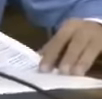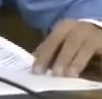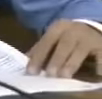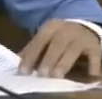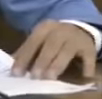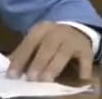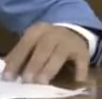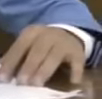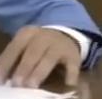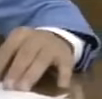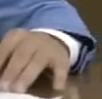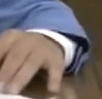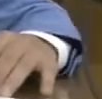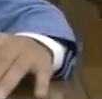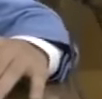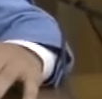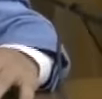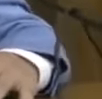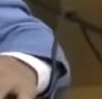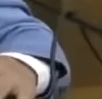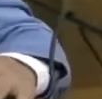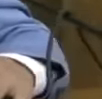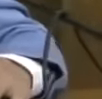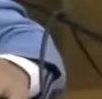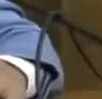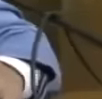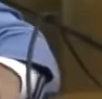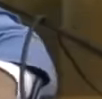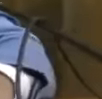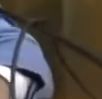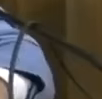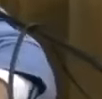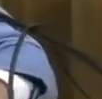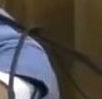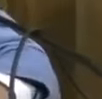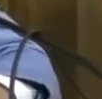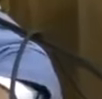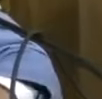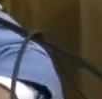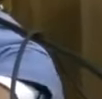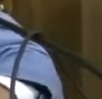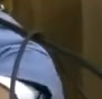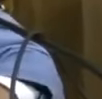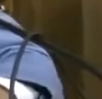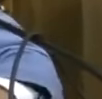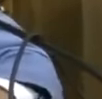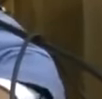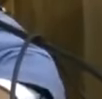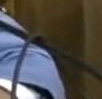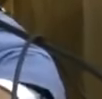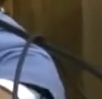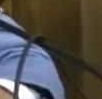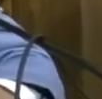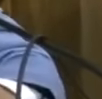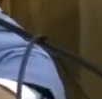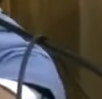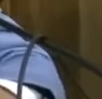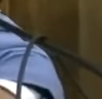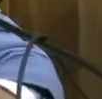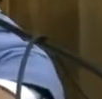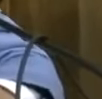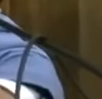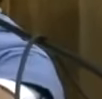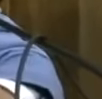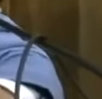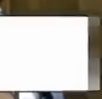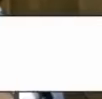existencia del quórum reglamentario, abrió la sesión ordinaria con la asistencia de la segunda vicepresidenta, diputada América Pérez, la secretaria María Alejandra Hernández,